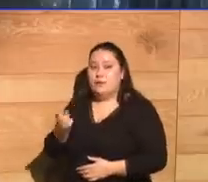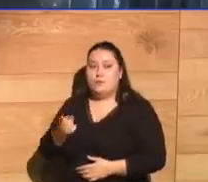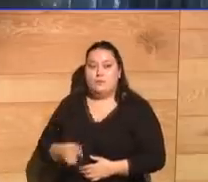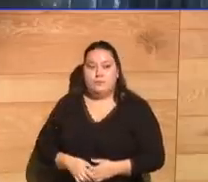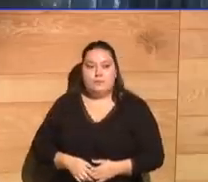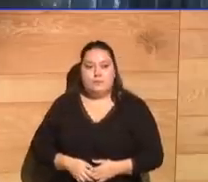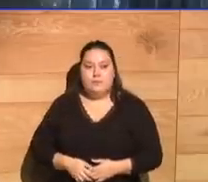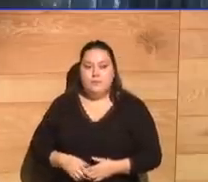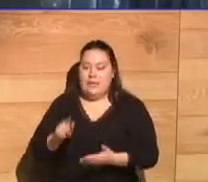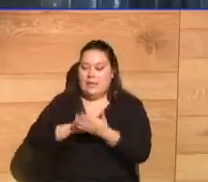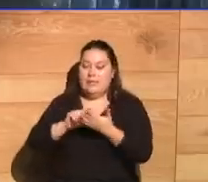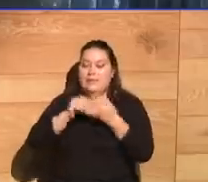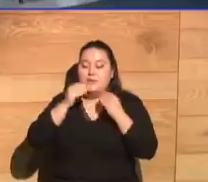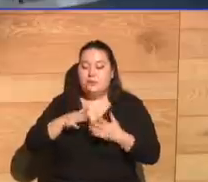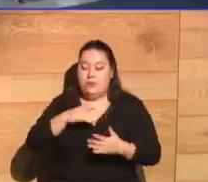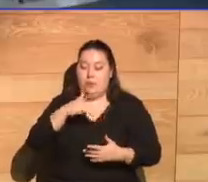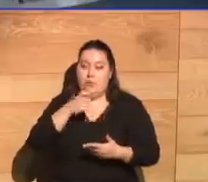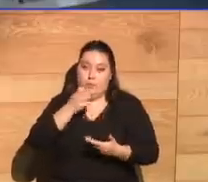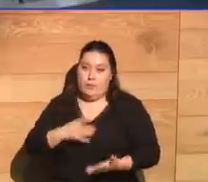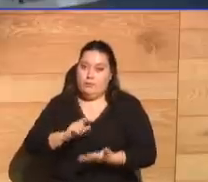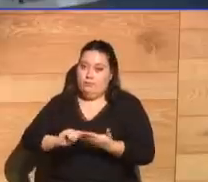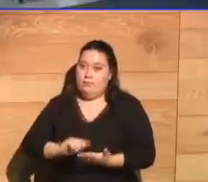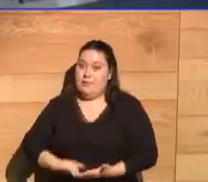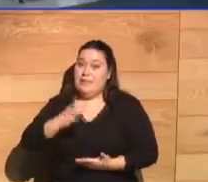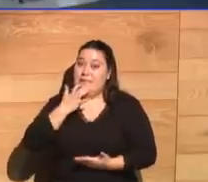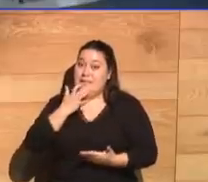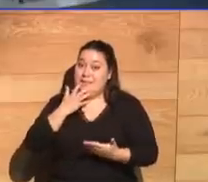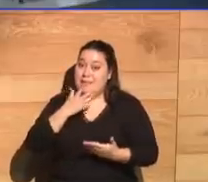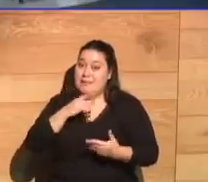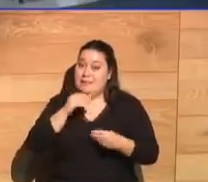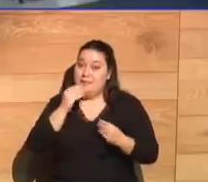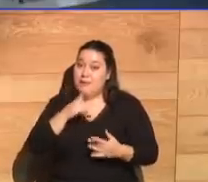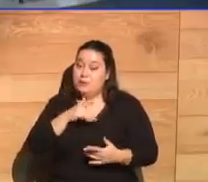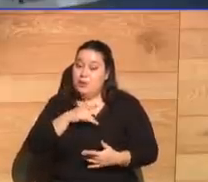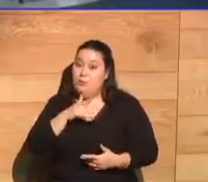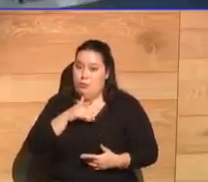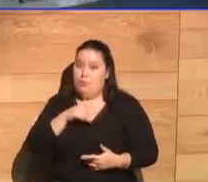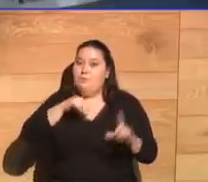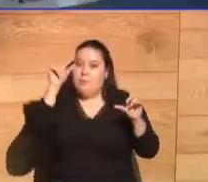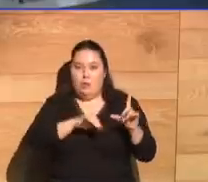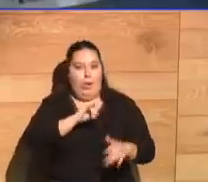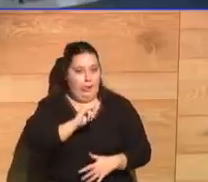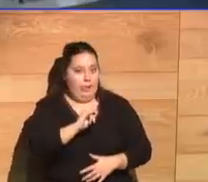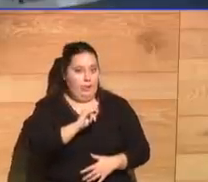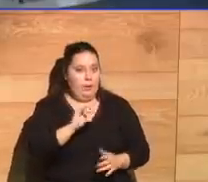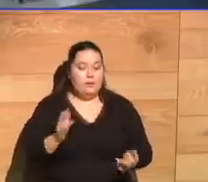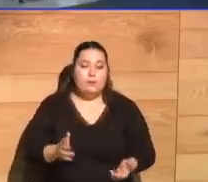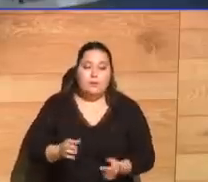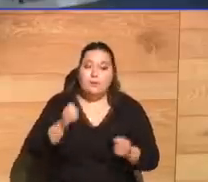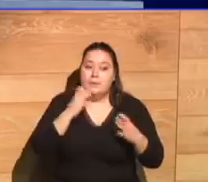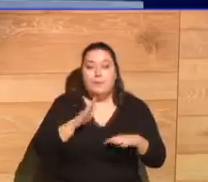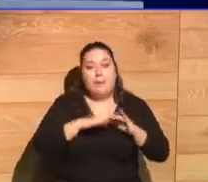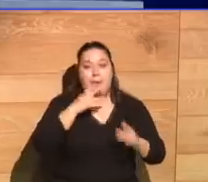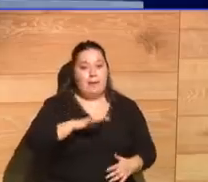Mankiewicz es: escribe bien la historia de amor, porque si te sale la historia de amor, tenemos la película. Sí, y eso está bien para la leyenda,